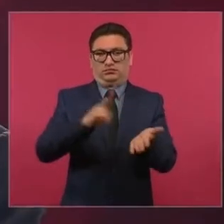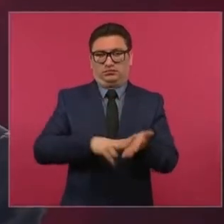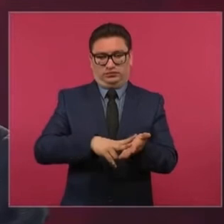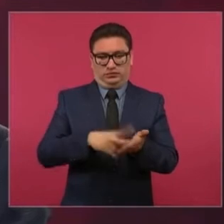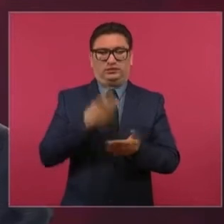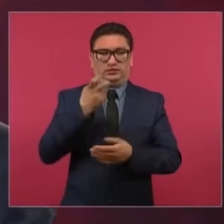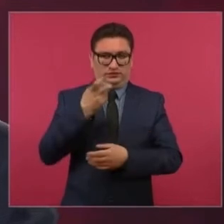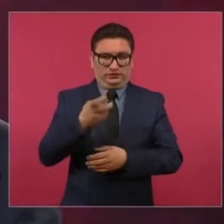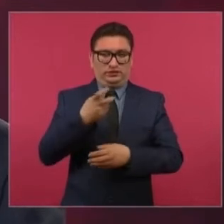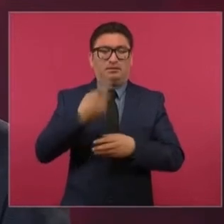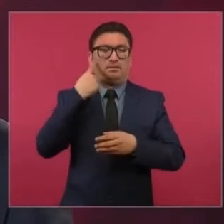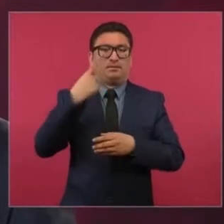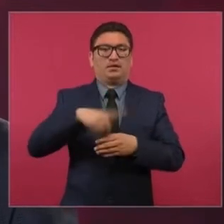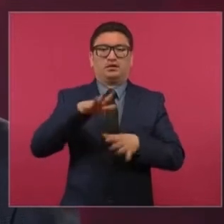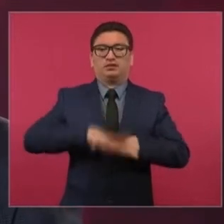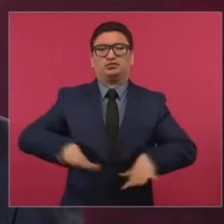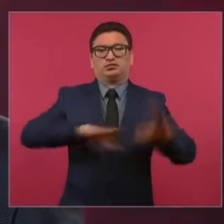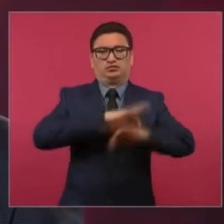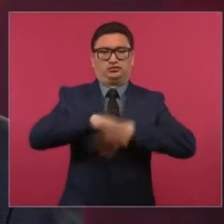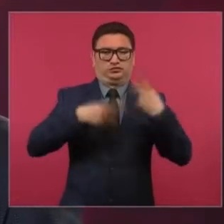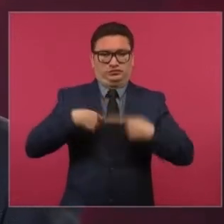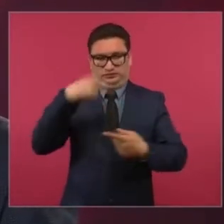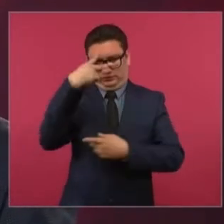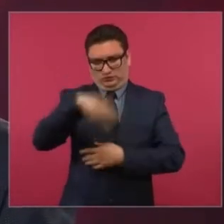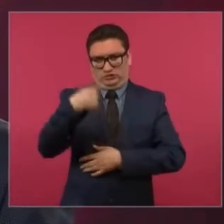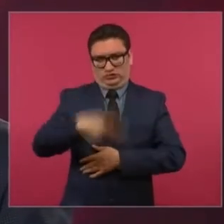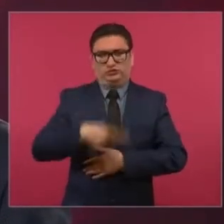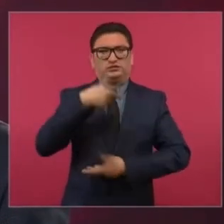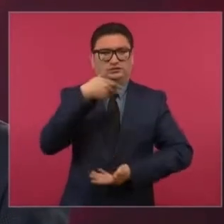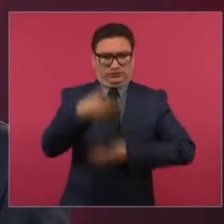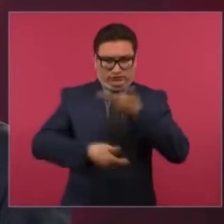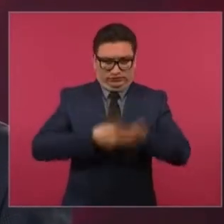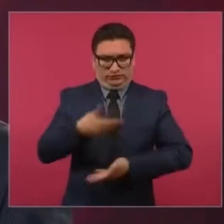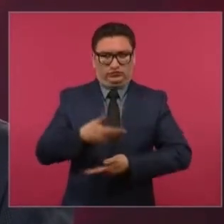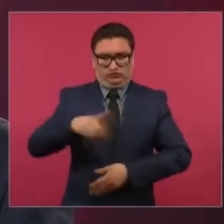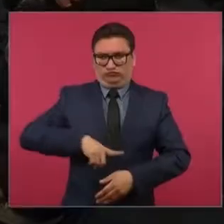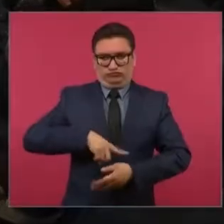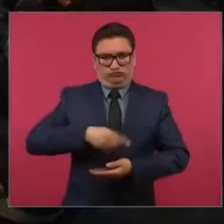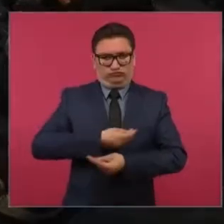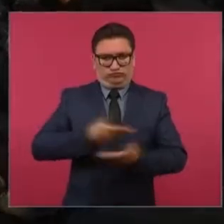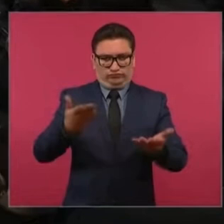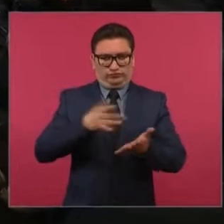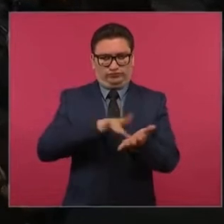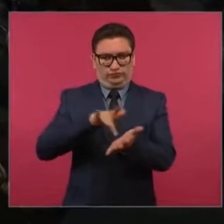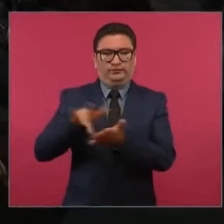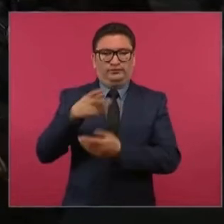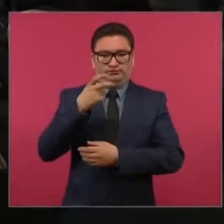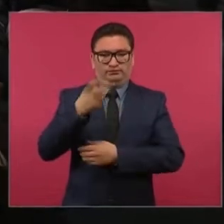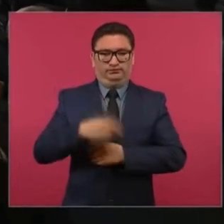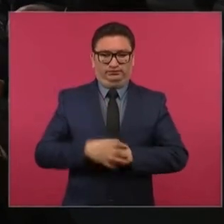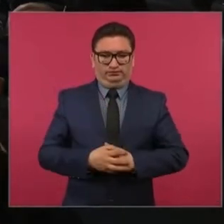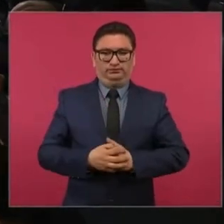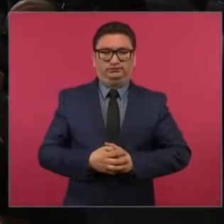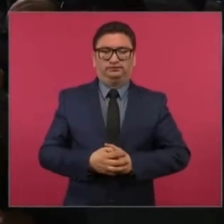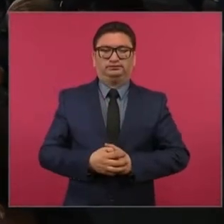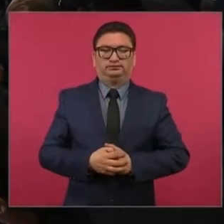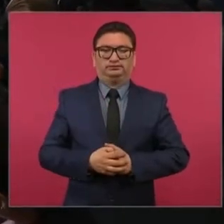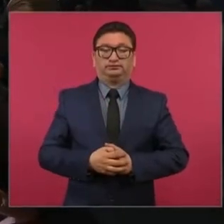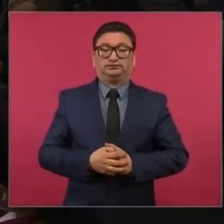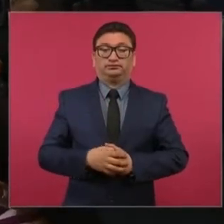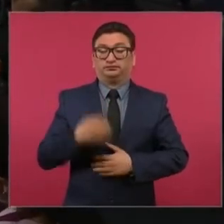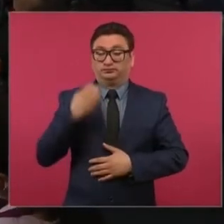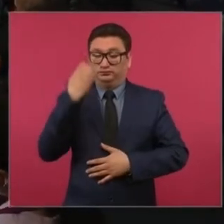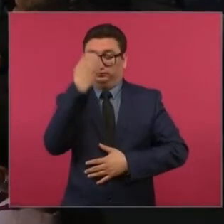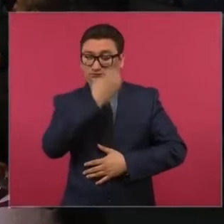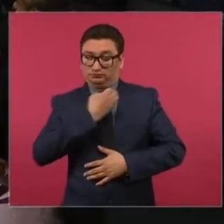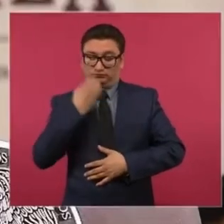entrega de la energía a todos los mexicanos como un servicio público. Existen una serie de